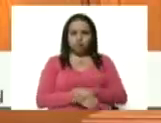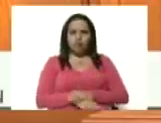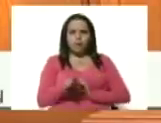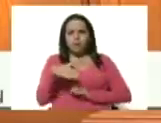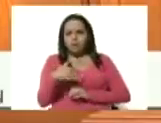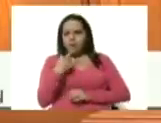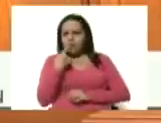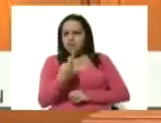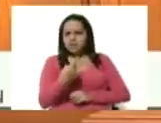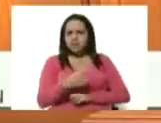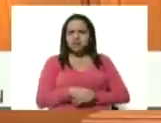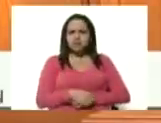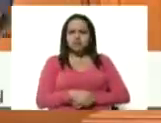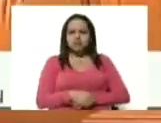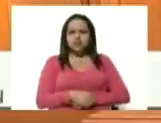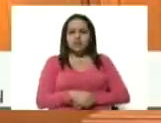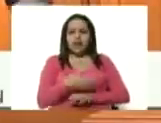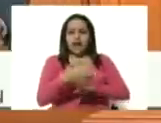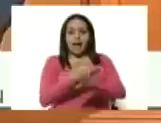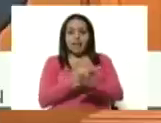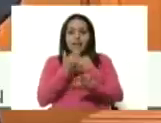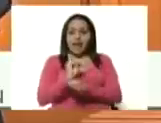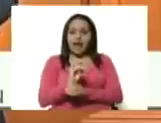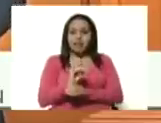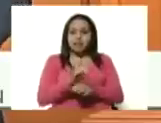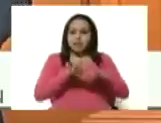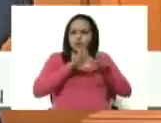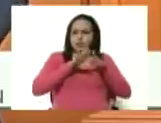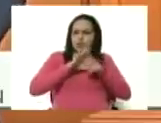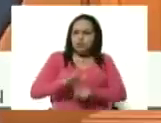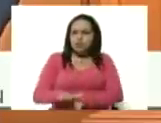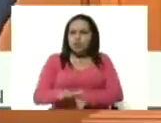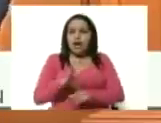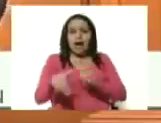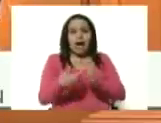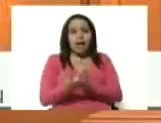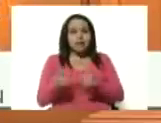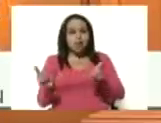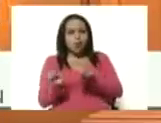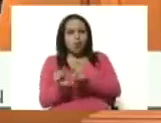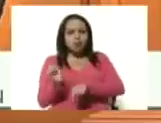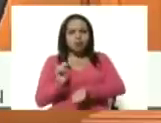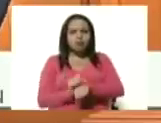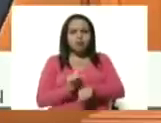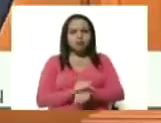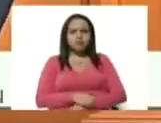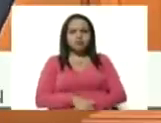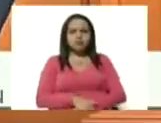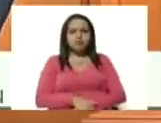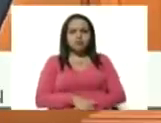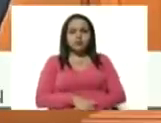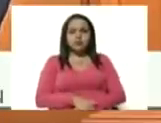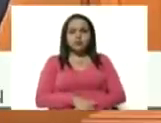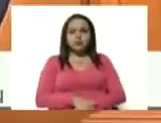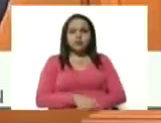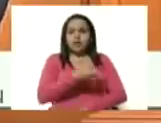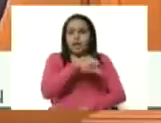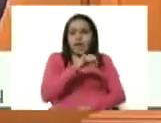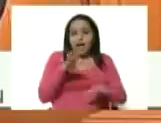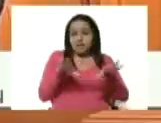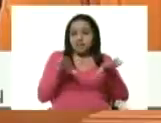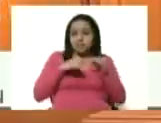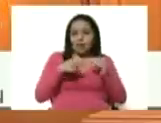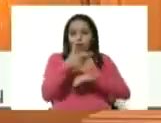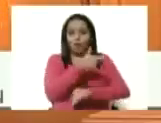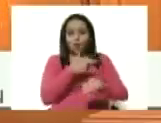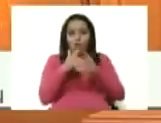que fue dominante hasta hace muy poco, que es beligerante, reconocida por el gobierno de Estados